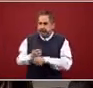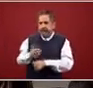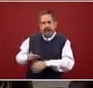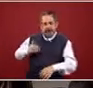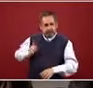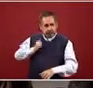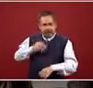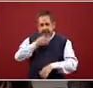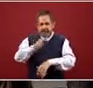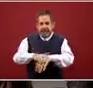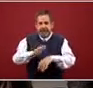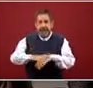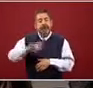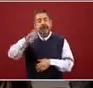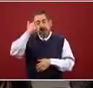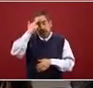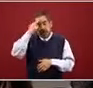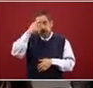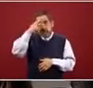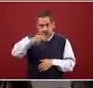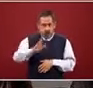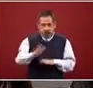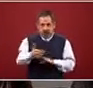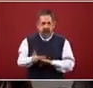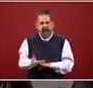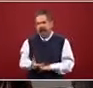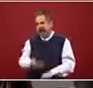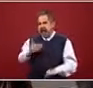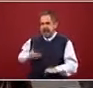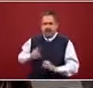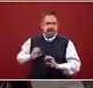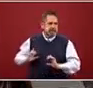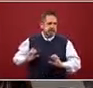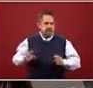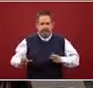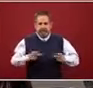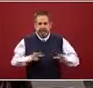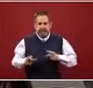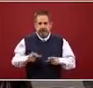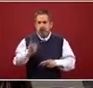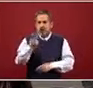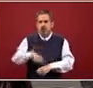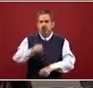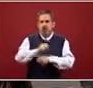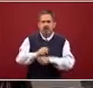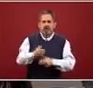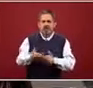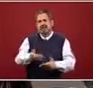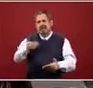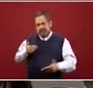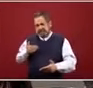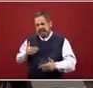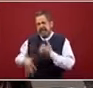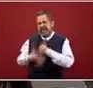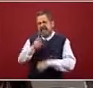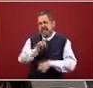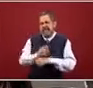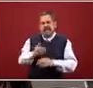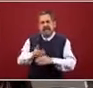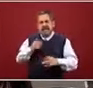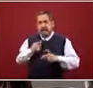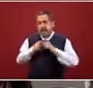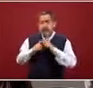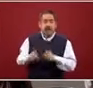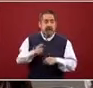y recuerden que México decidió adelantarse a las circunstancias aproximadamente 15 días antes de empezar con